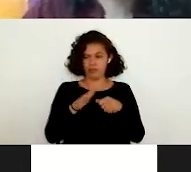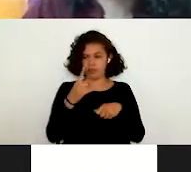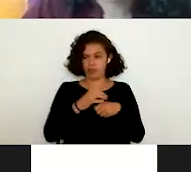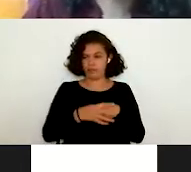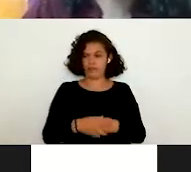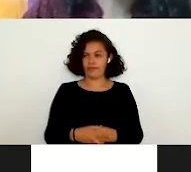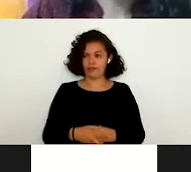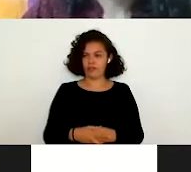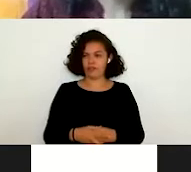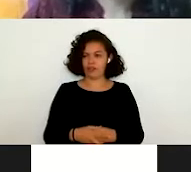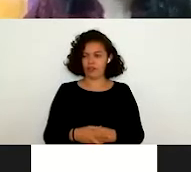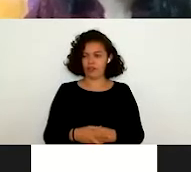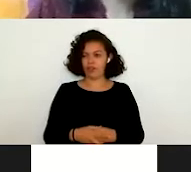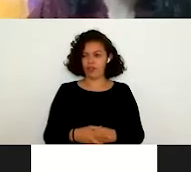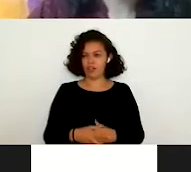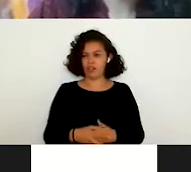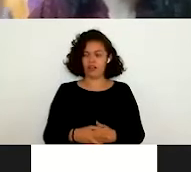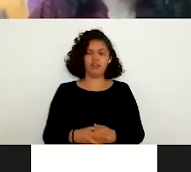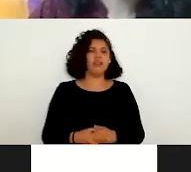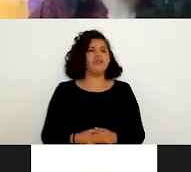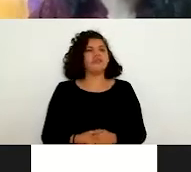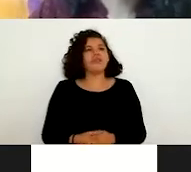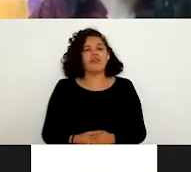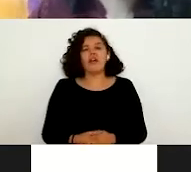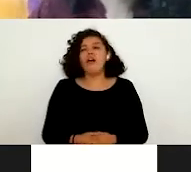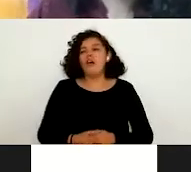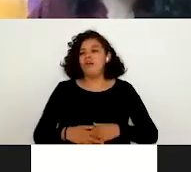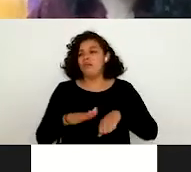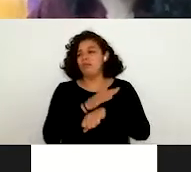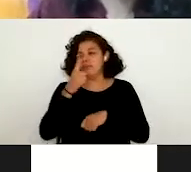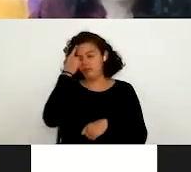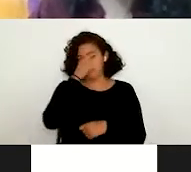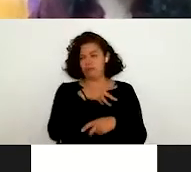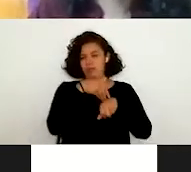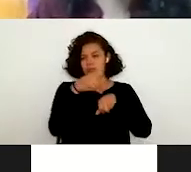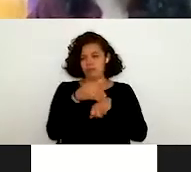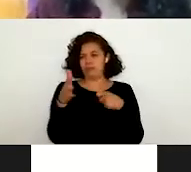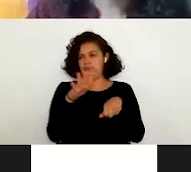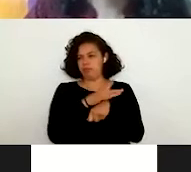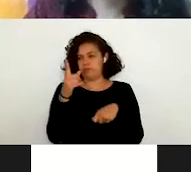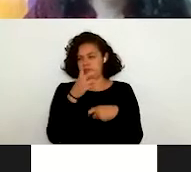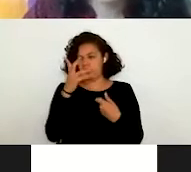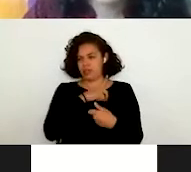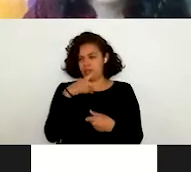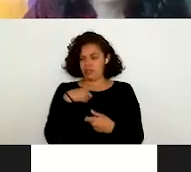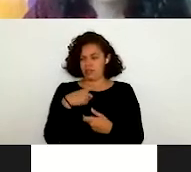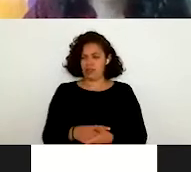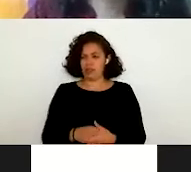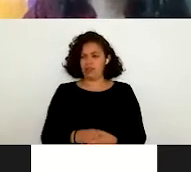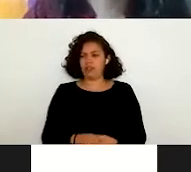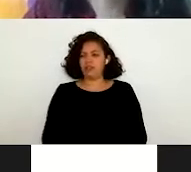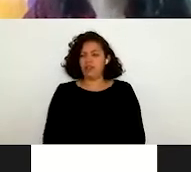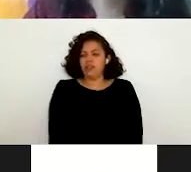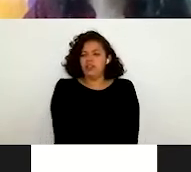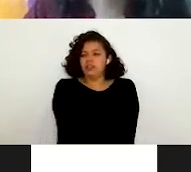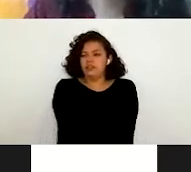digamos, tienen que tener esta parte de lo cuantificable, de los números, ¿no? Otra meta que les coloco